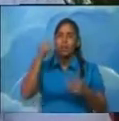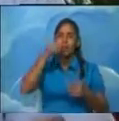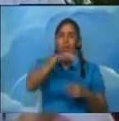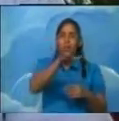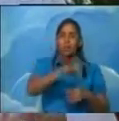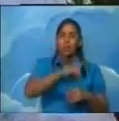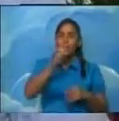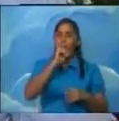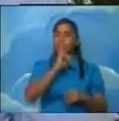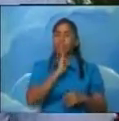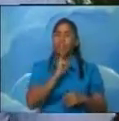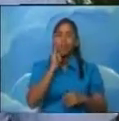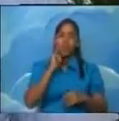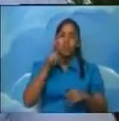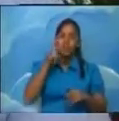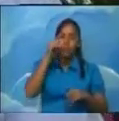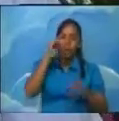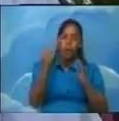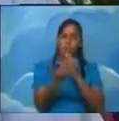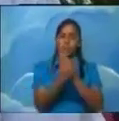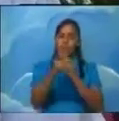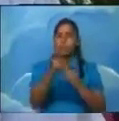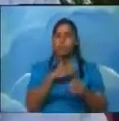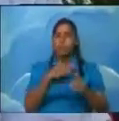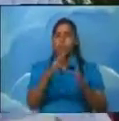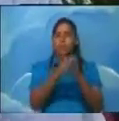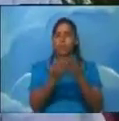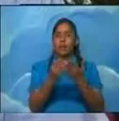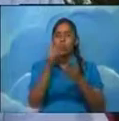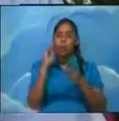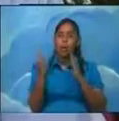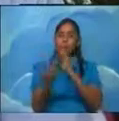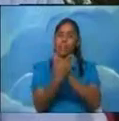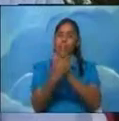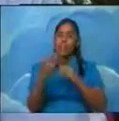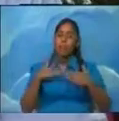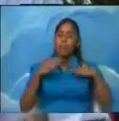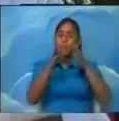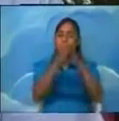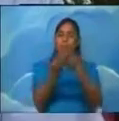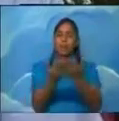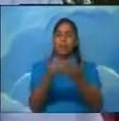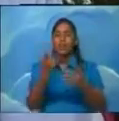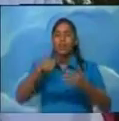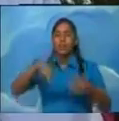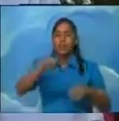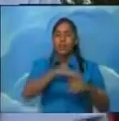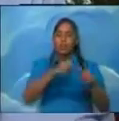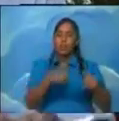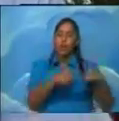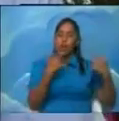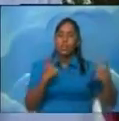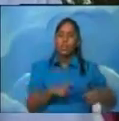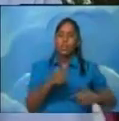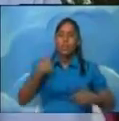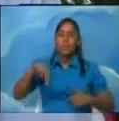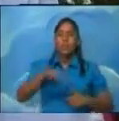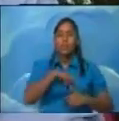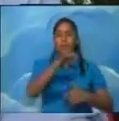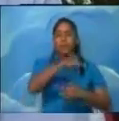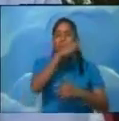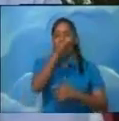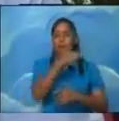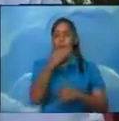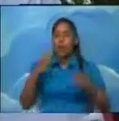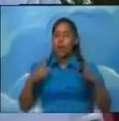dijo: guardaréis mis palabras, dice el versículo 18. Guardaréis mi palabra en vuestro corazón y en vuestra alma.